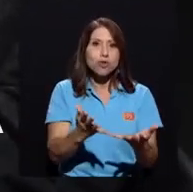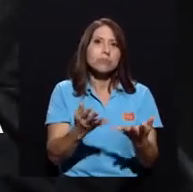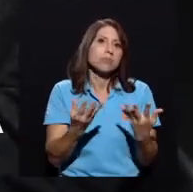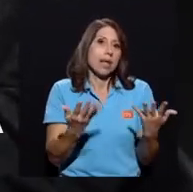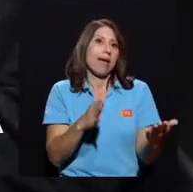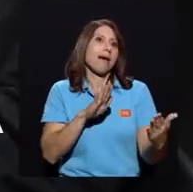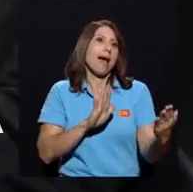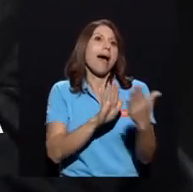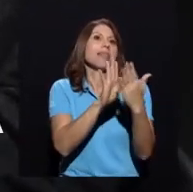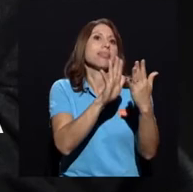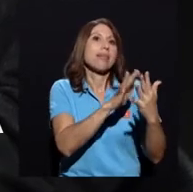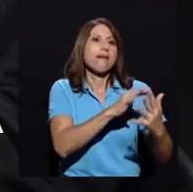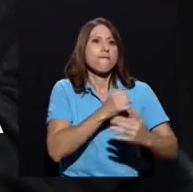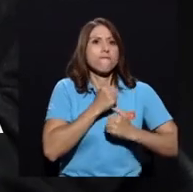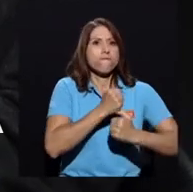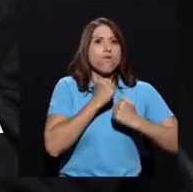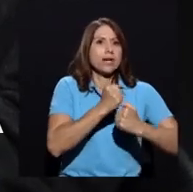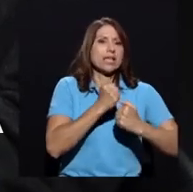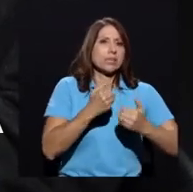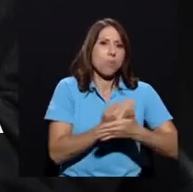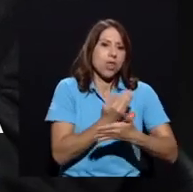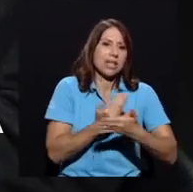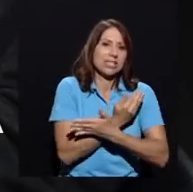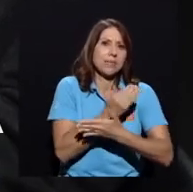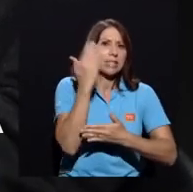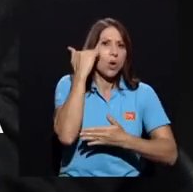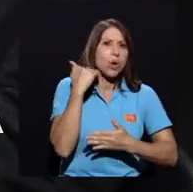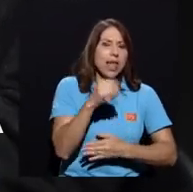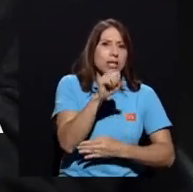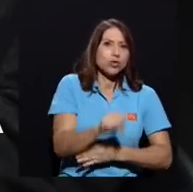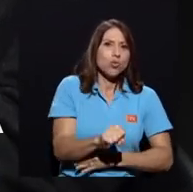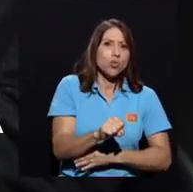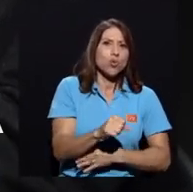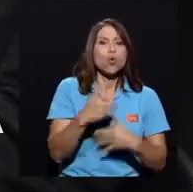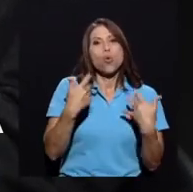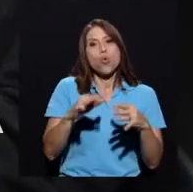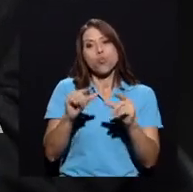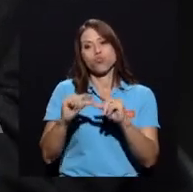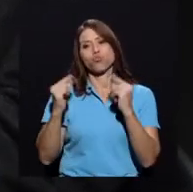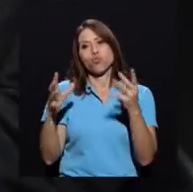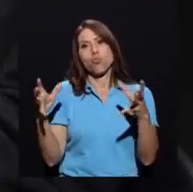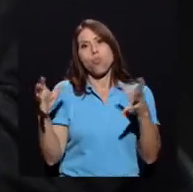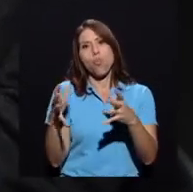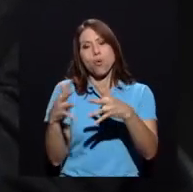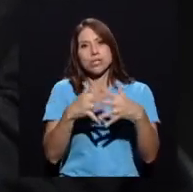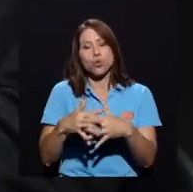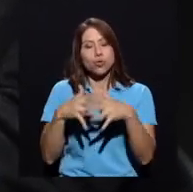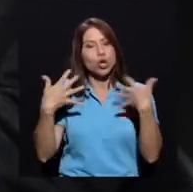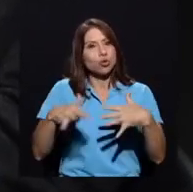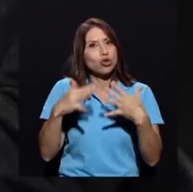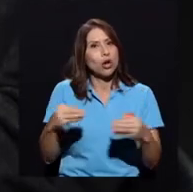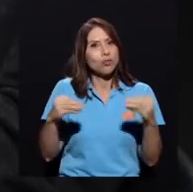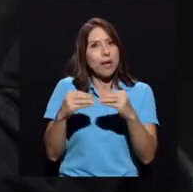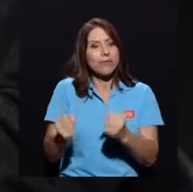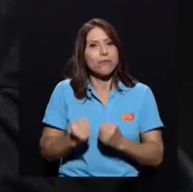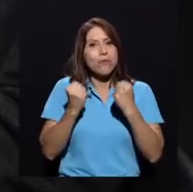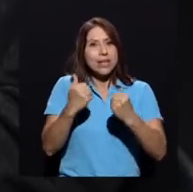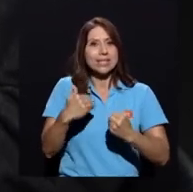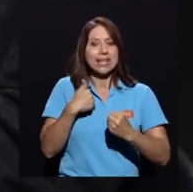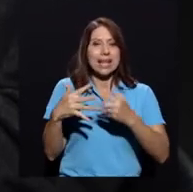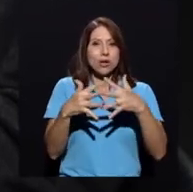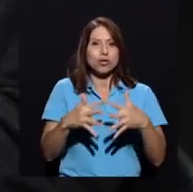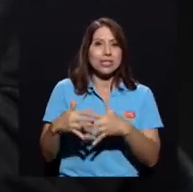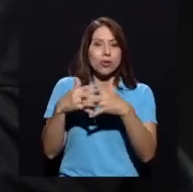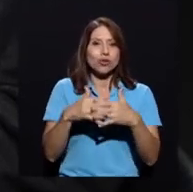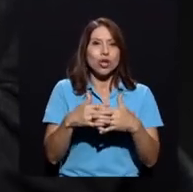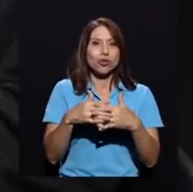armadas modernísimas de Corea del Sur, un contingente ultra moderno y ultra eficaz de los Estados Unidos, de los más fuertes que tienen los Estados Unidos